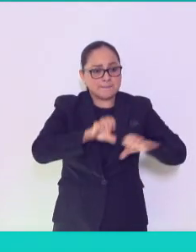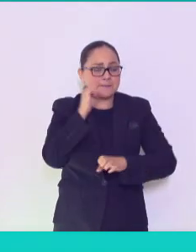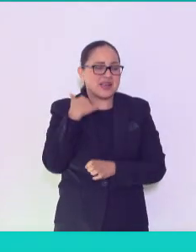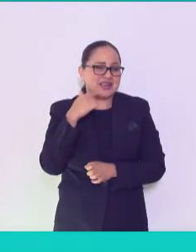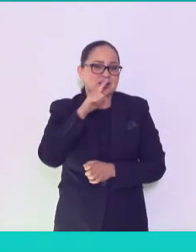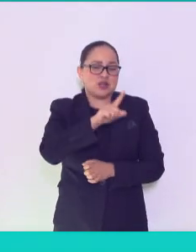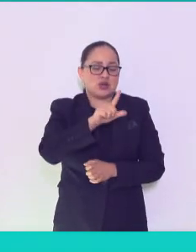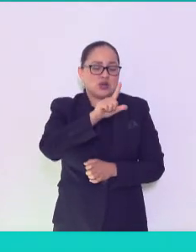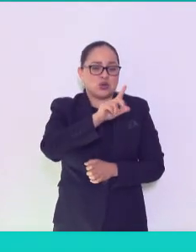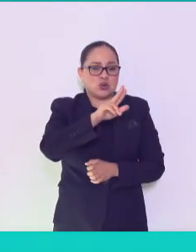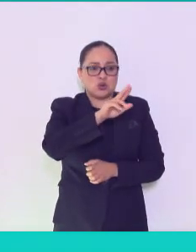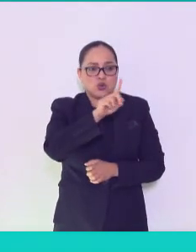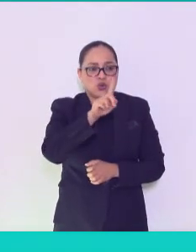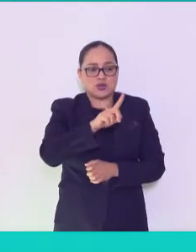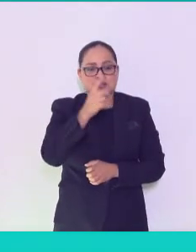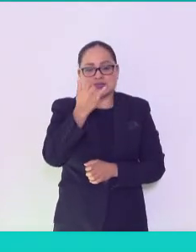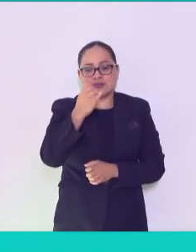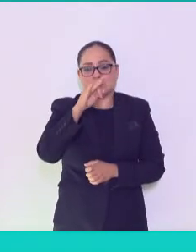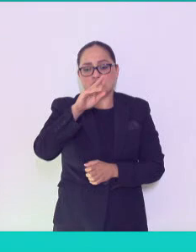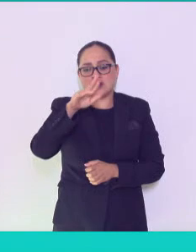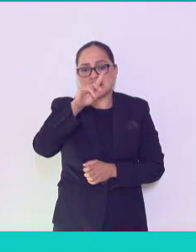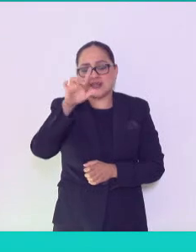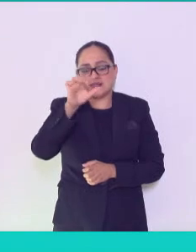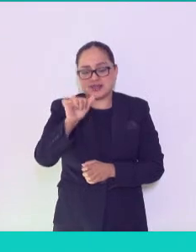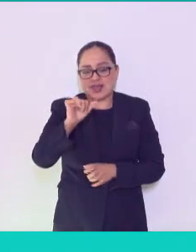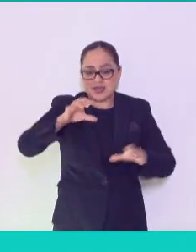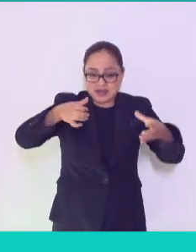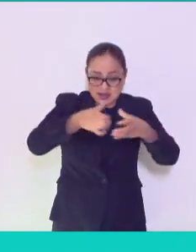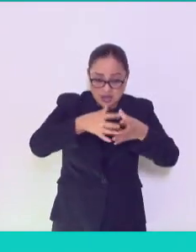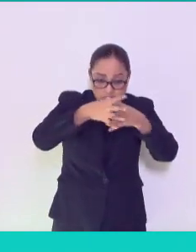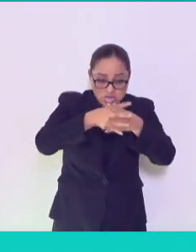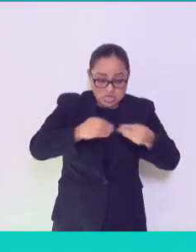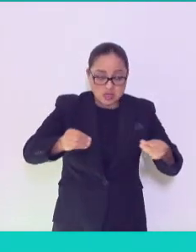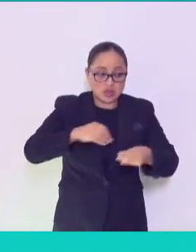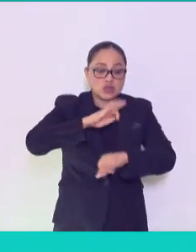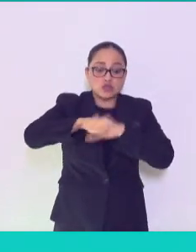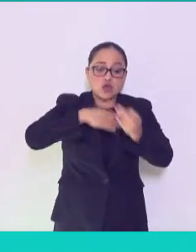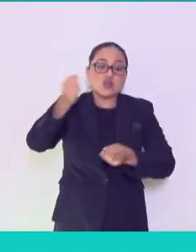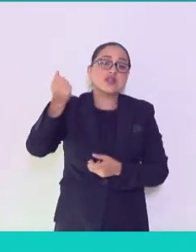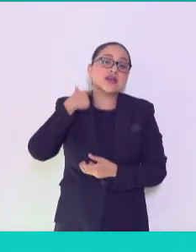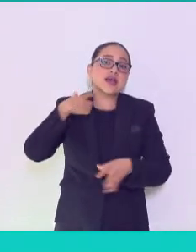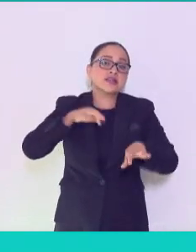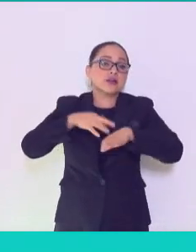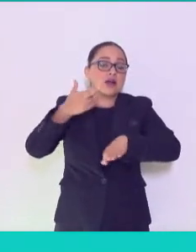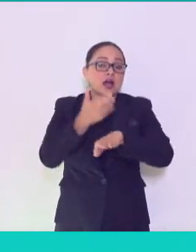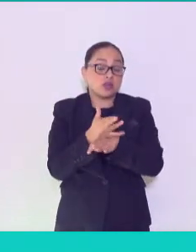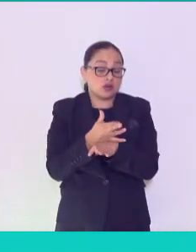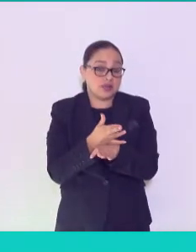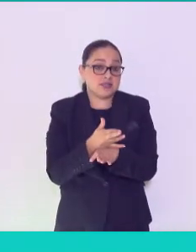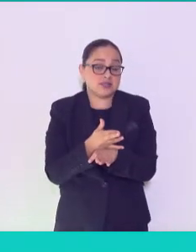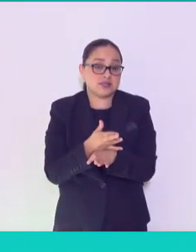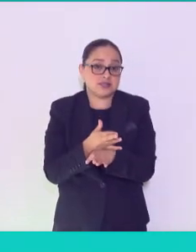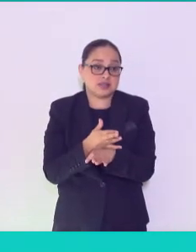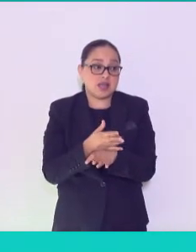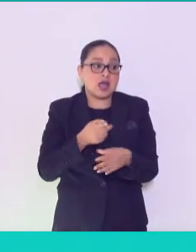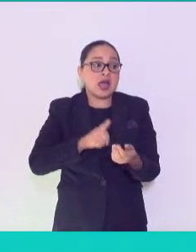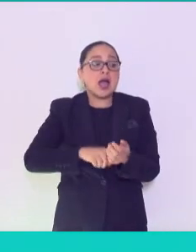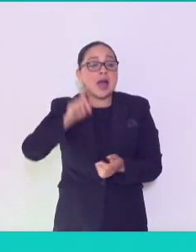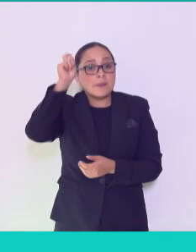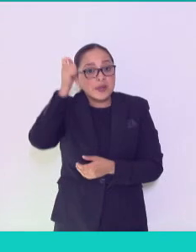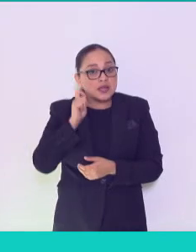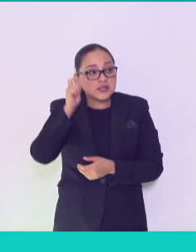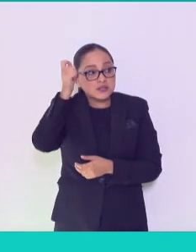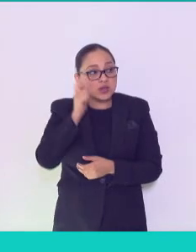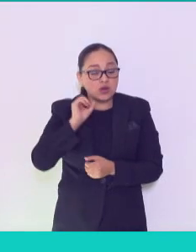del centro fue extinguida y entonces todos los extrabajadores de aquella que son pensionados se han recibido